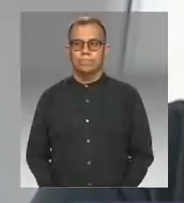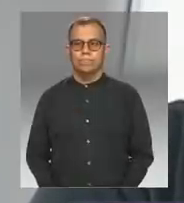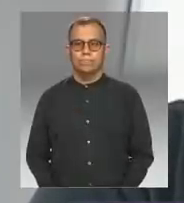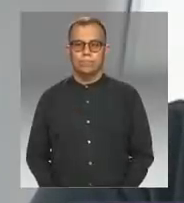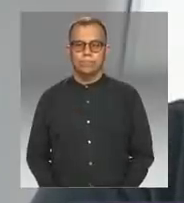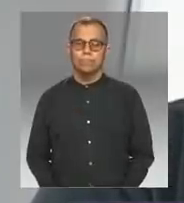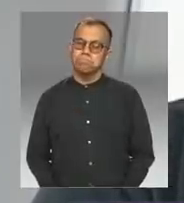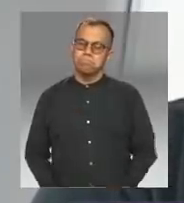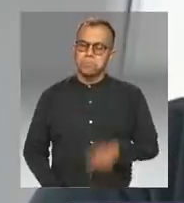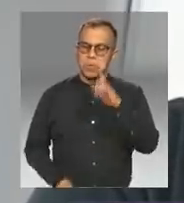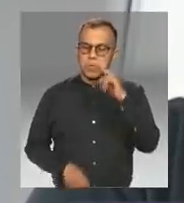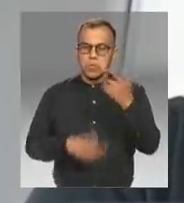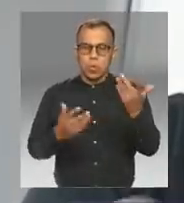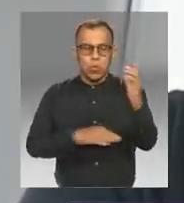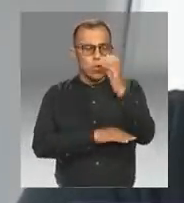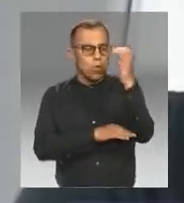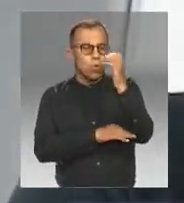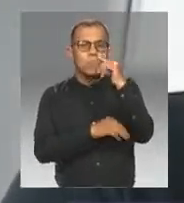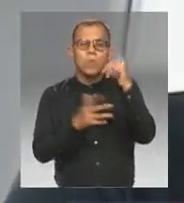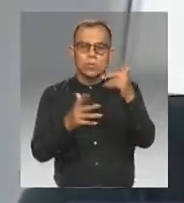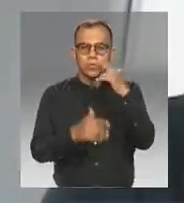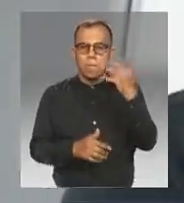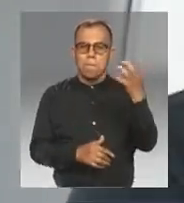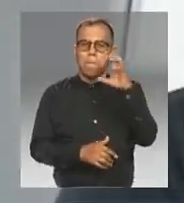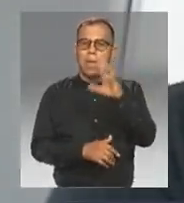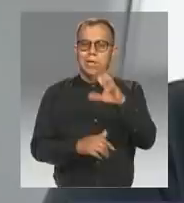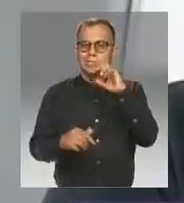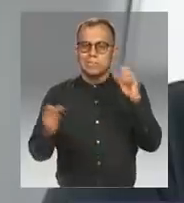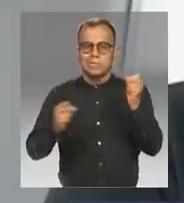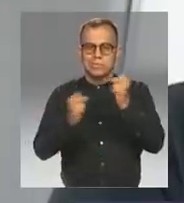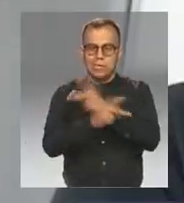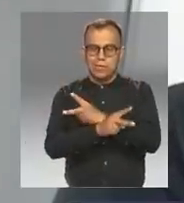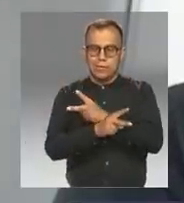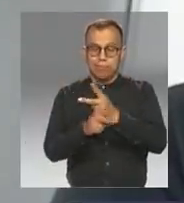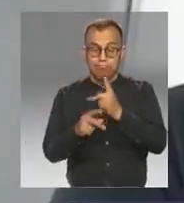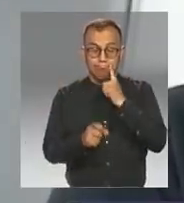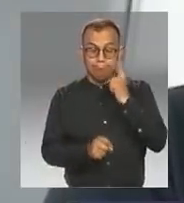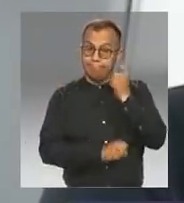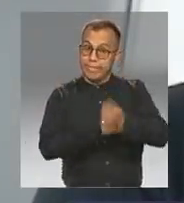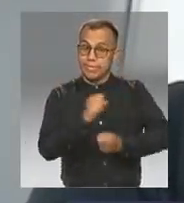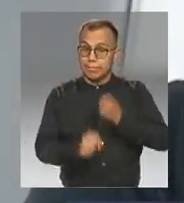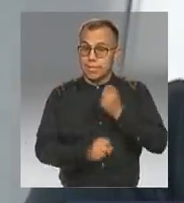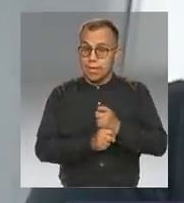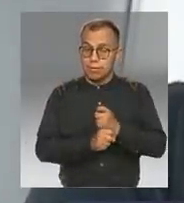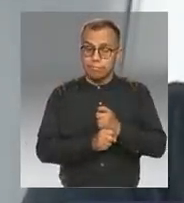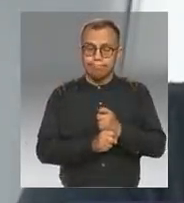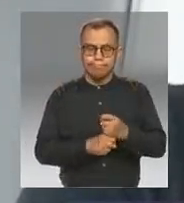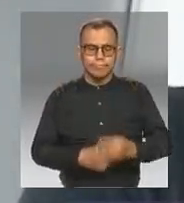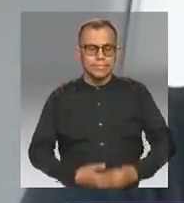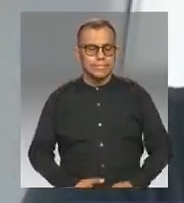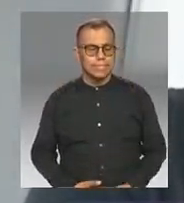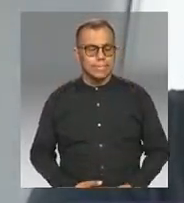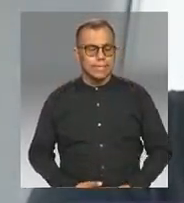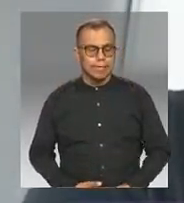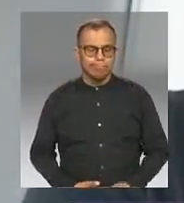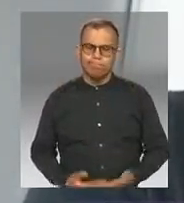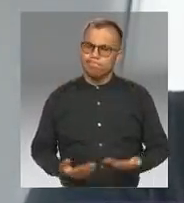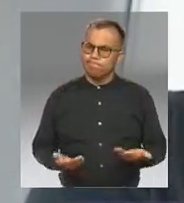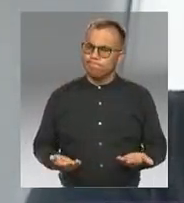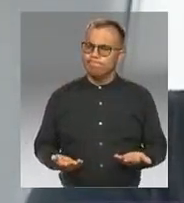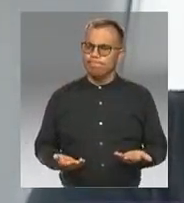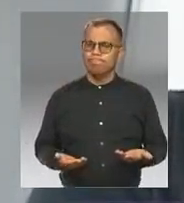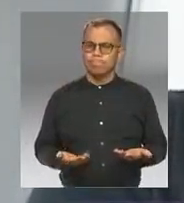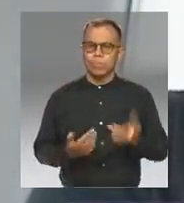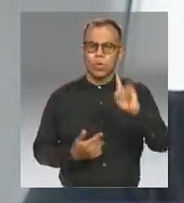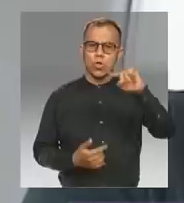de violencia. Entonces me parece que es terrible lo que está pasando. Y